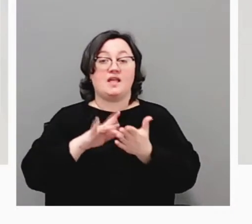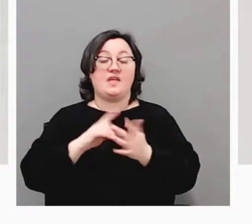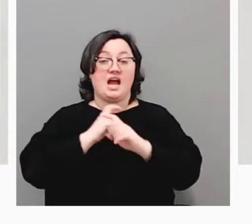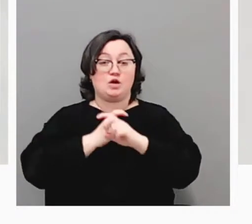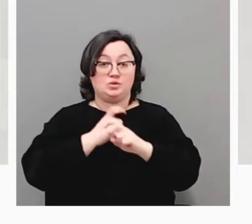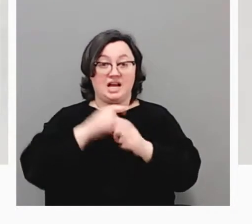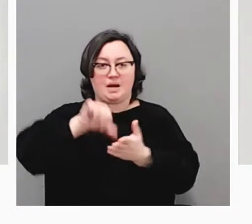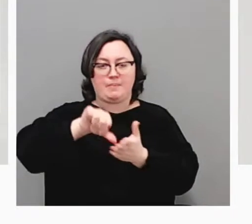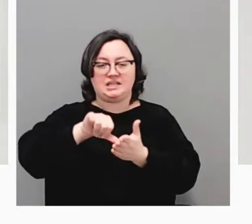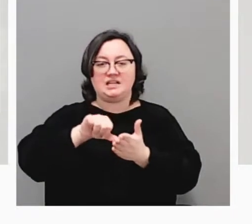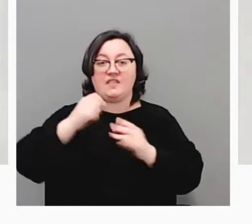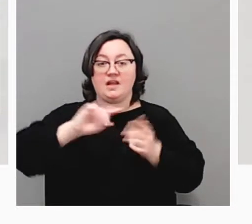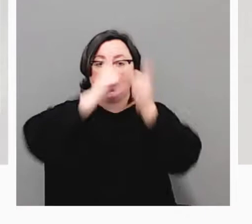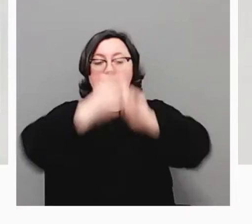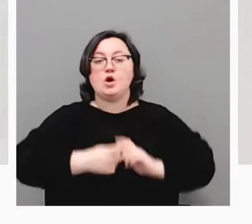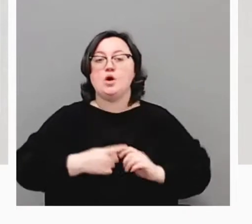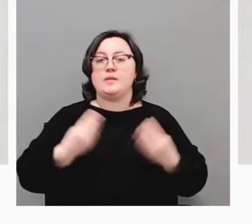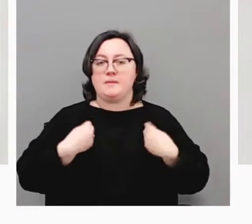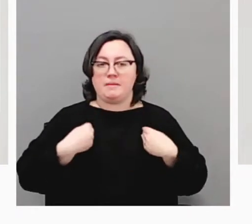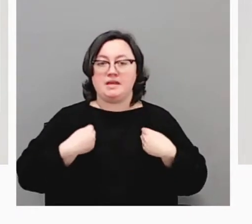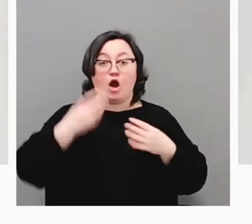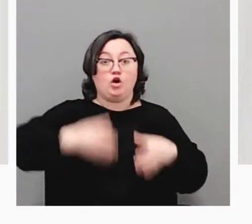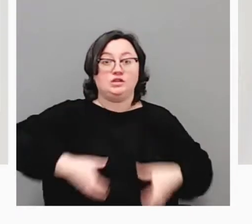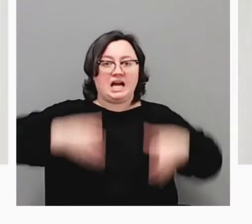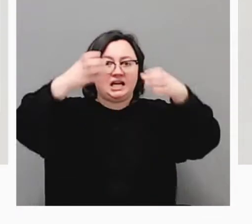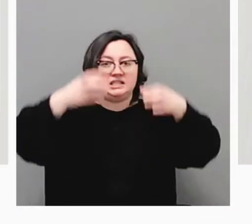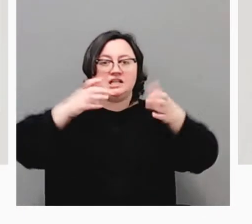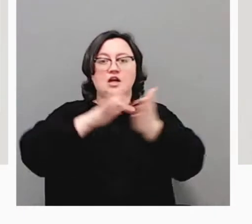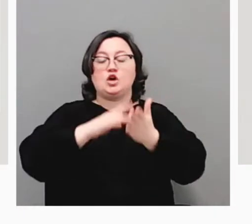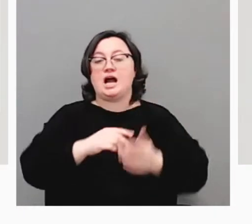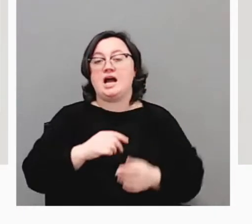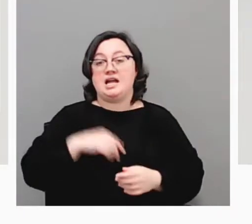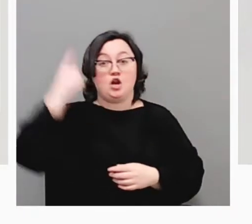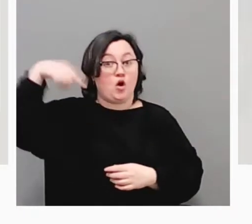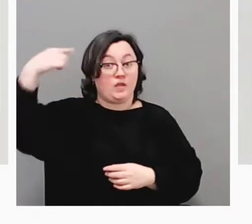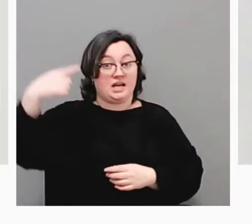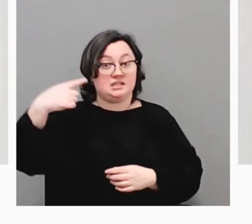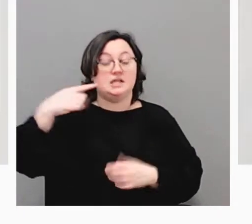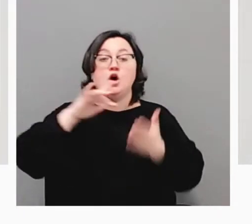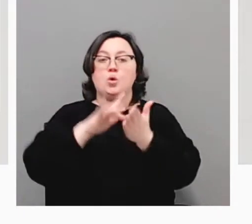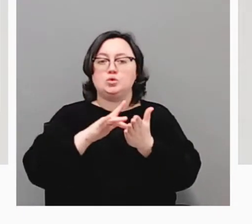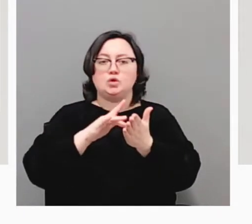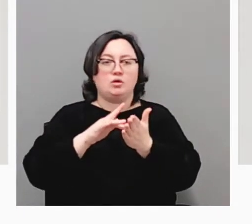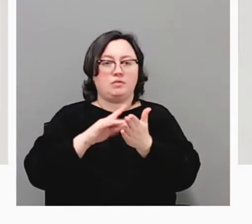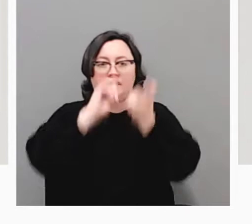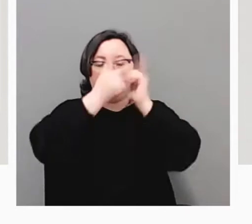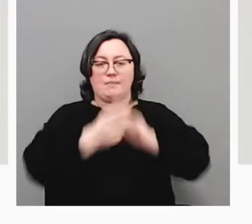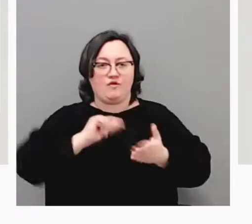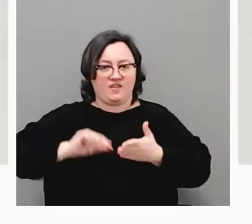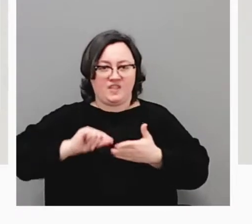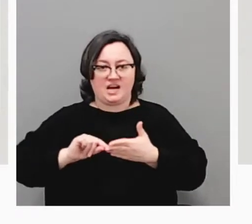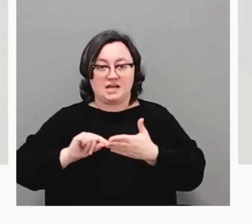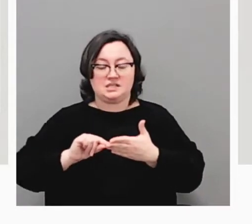viviendas, ¿no?, o estos gas holders también, estos tanques en King Cross, en Londres, ¿no?, pues son ideas que nos tienen que servir como, bueno,